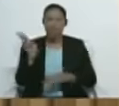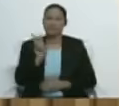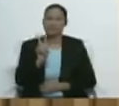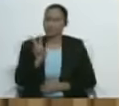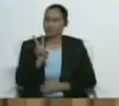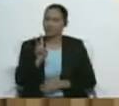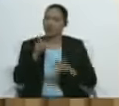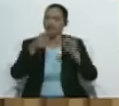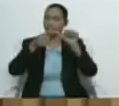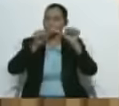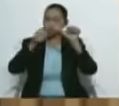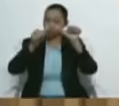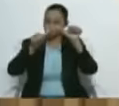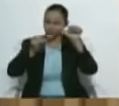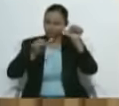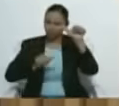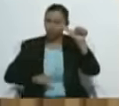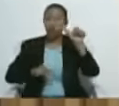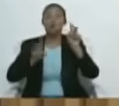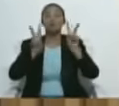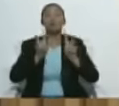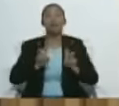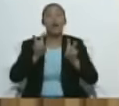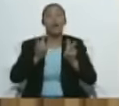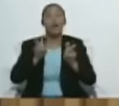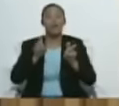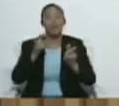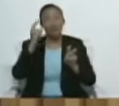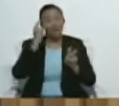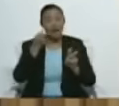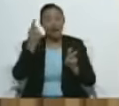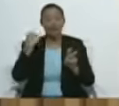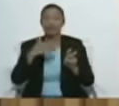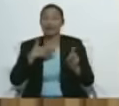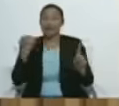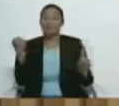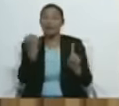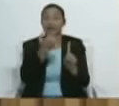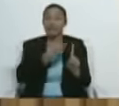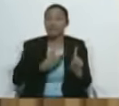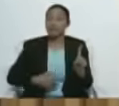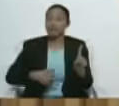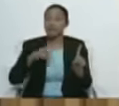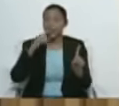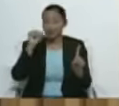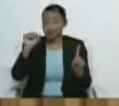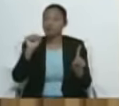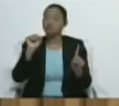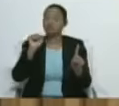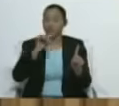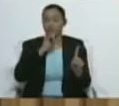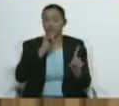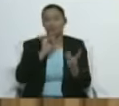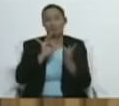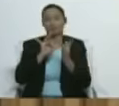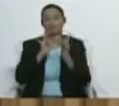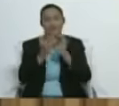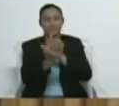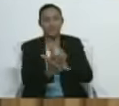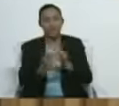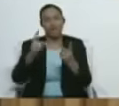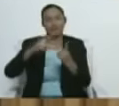detalles sobre este nuevo atentado en contra del presidente Nicolás maduro con esta información nosotros